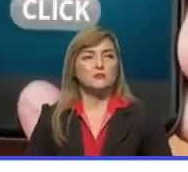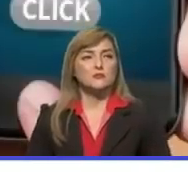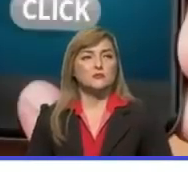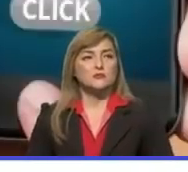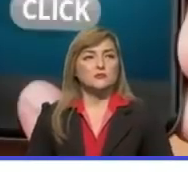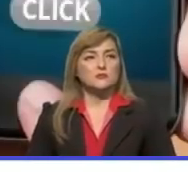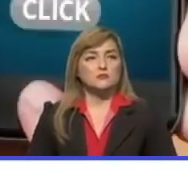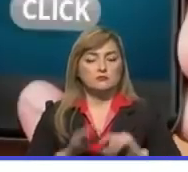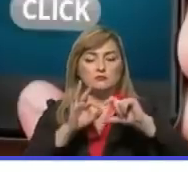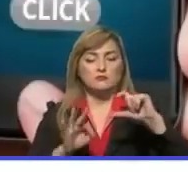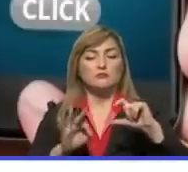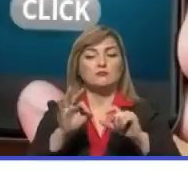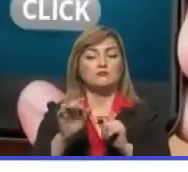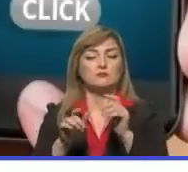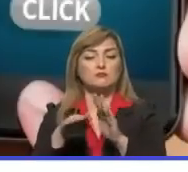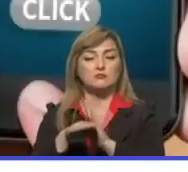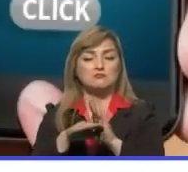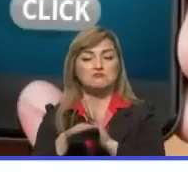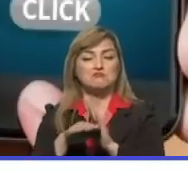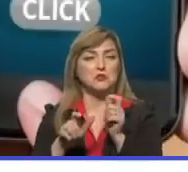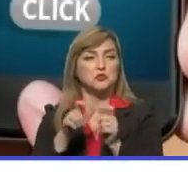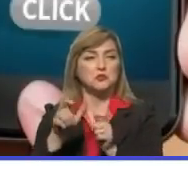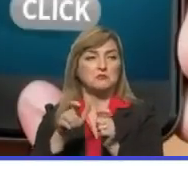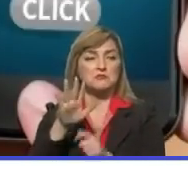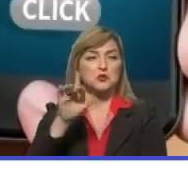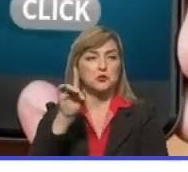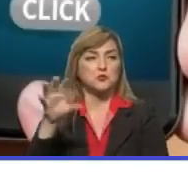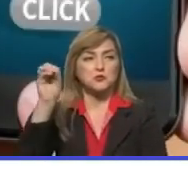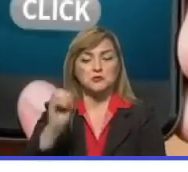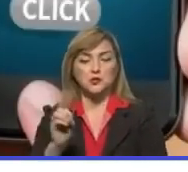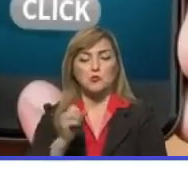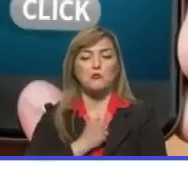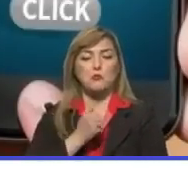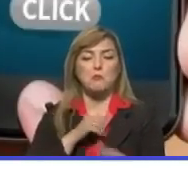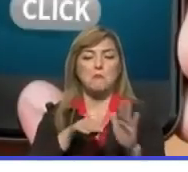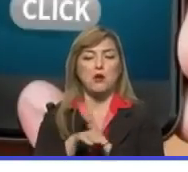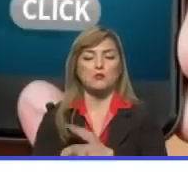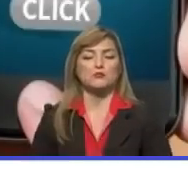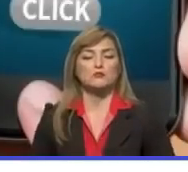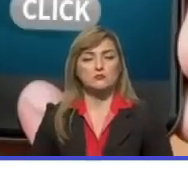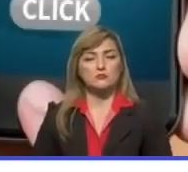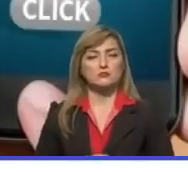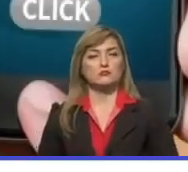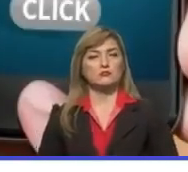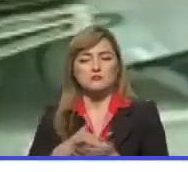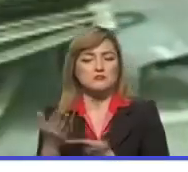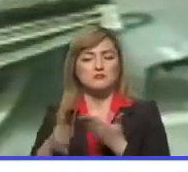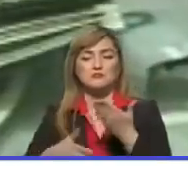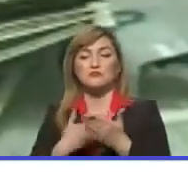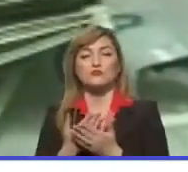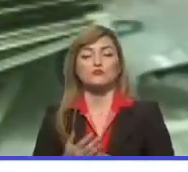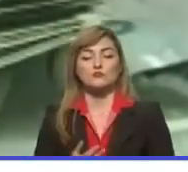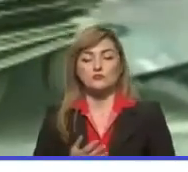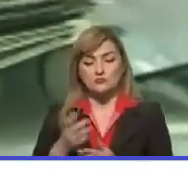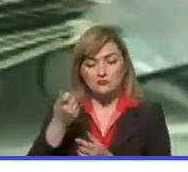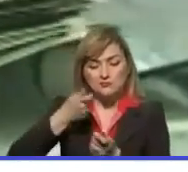con un bajo porcentaje de población bancarizada, pues tan solo el 51% de la población dispone de cuenta bancaria. El dinero